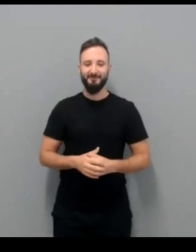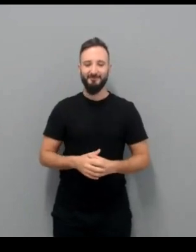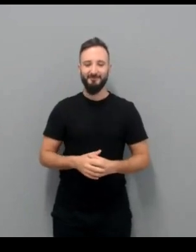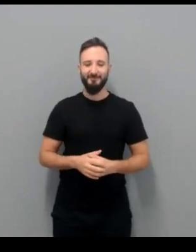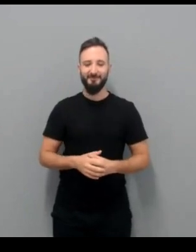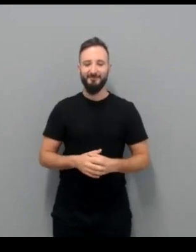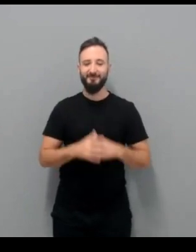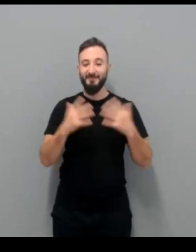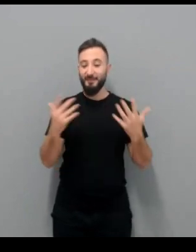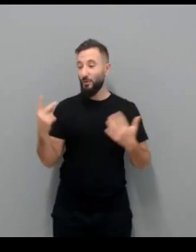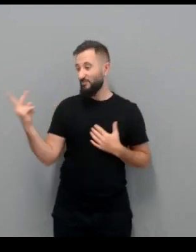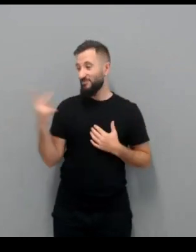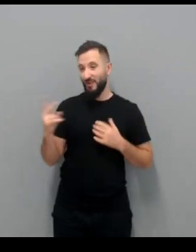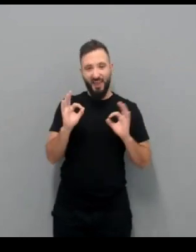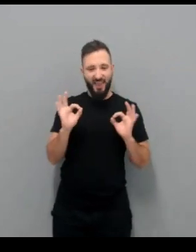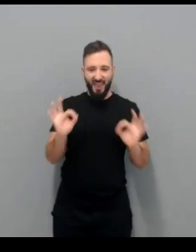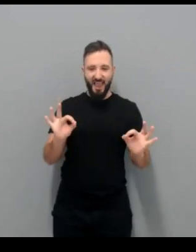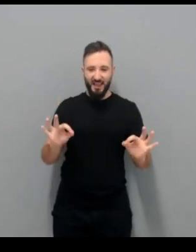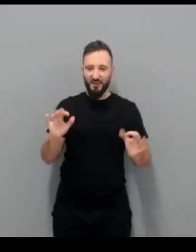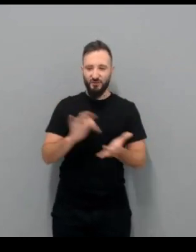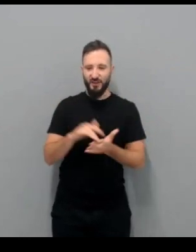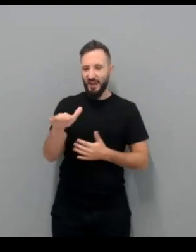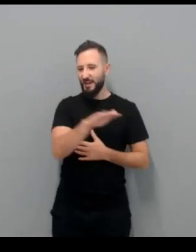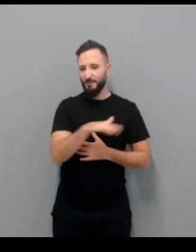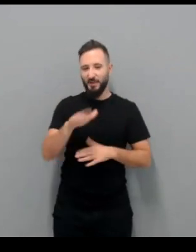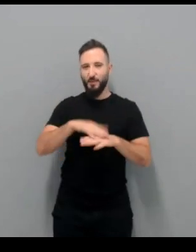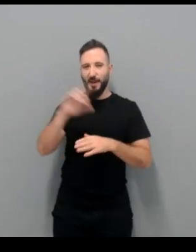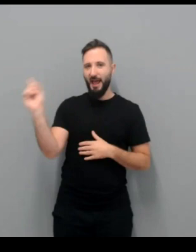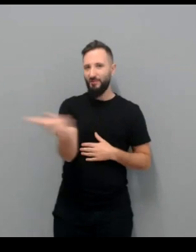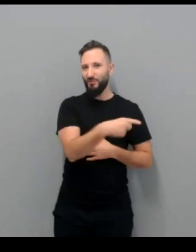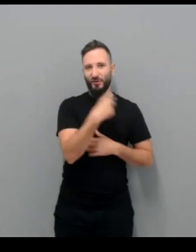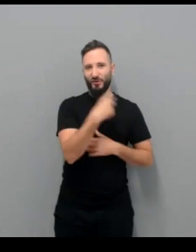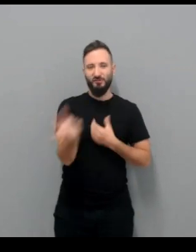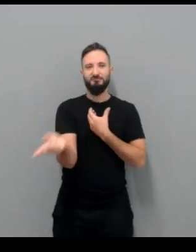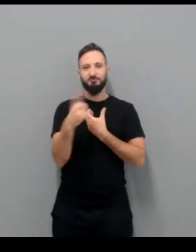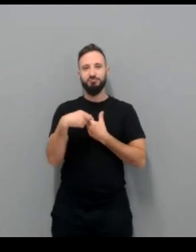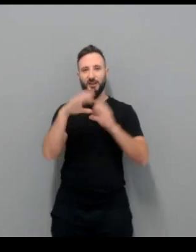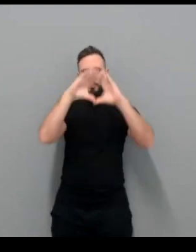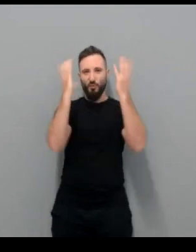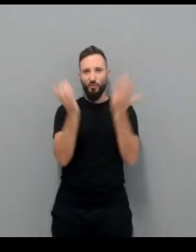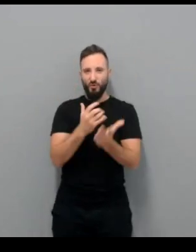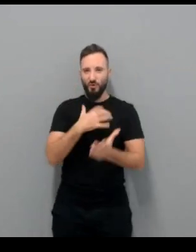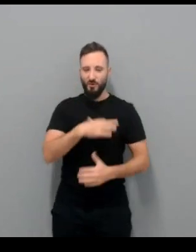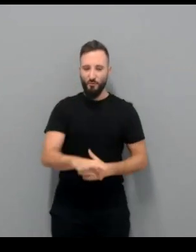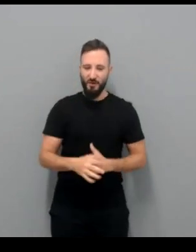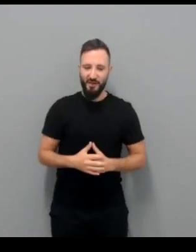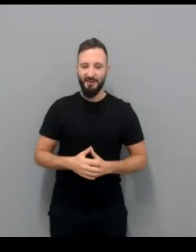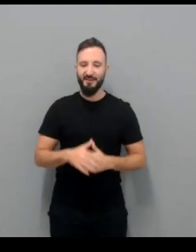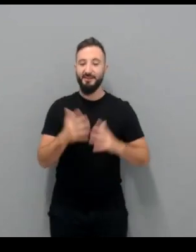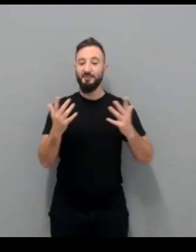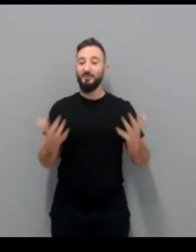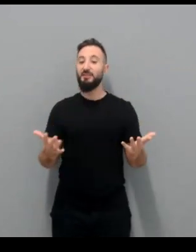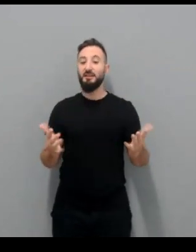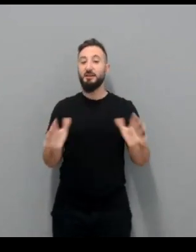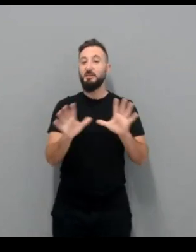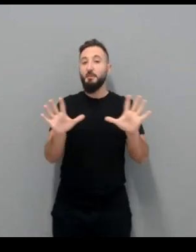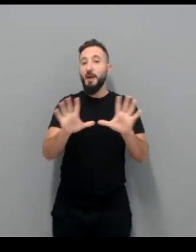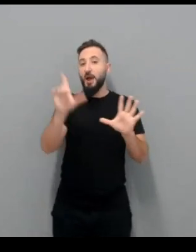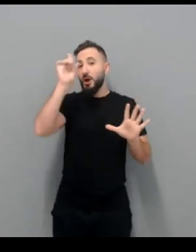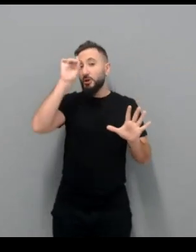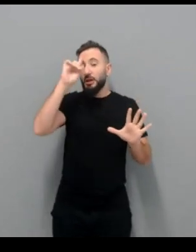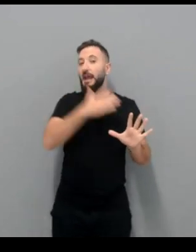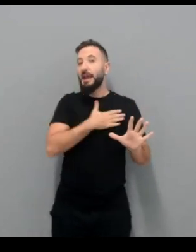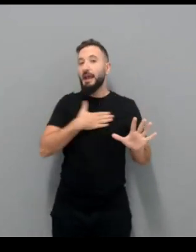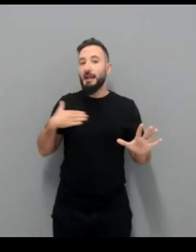Así es como somos. Hay espacio para todos en este mundo. Y nada, no sé si queréis hacer